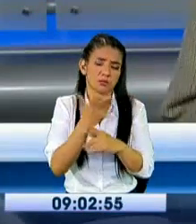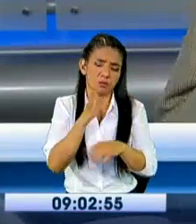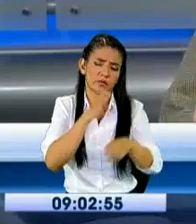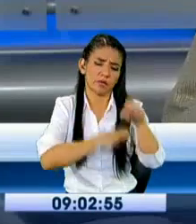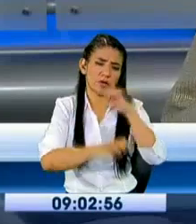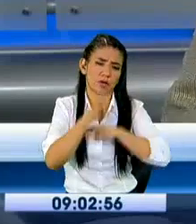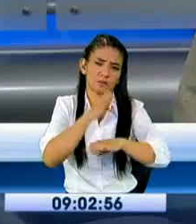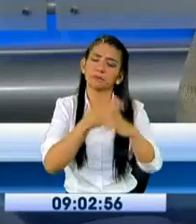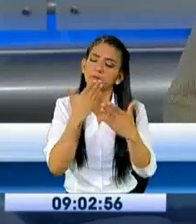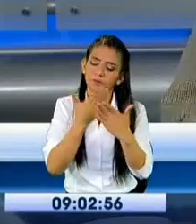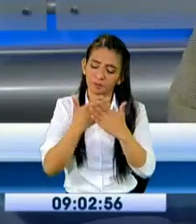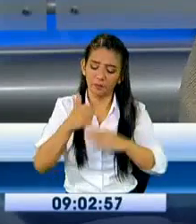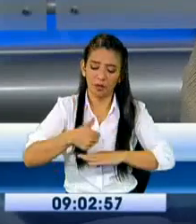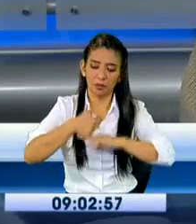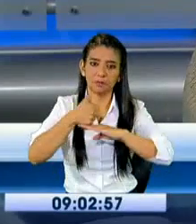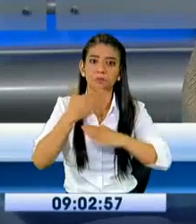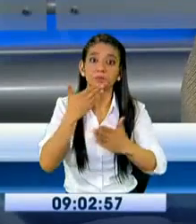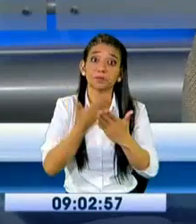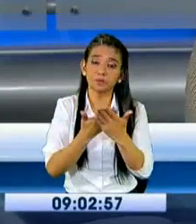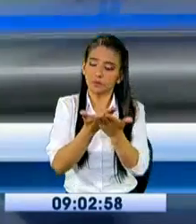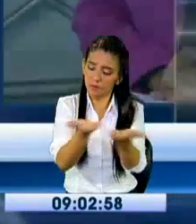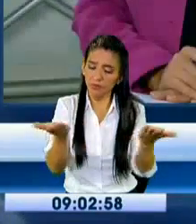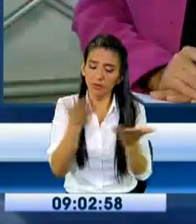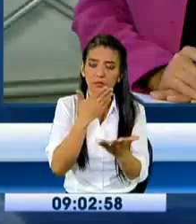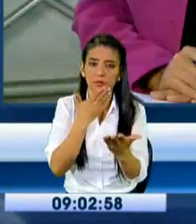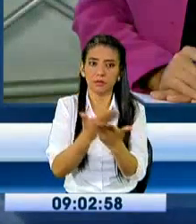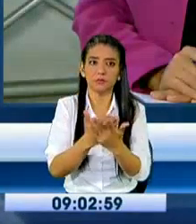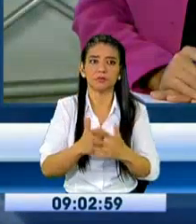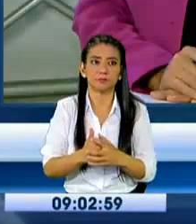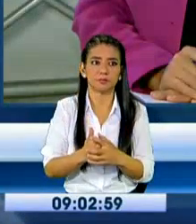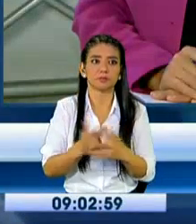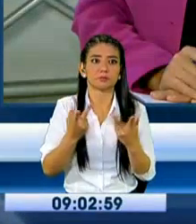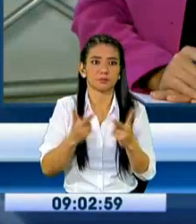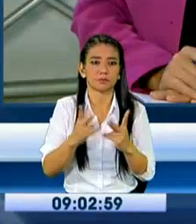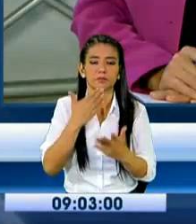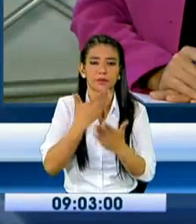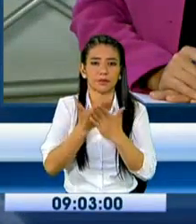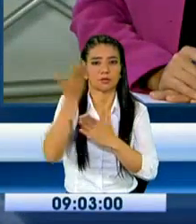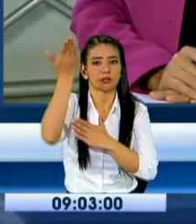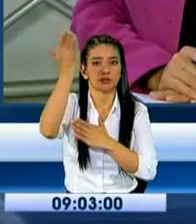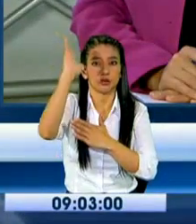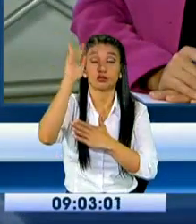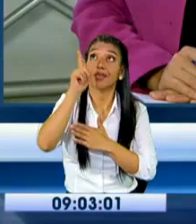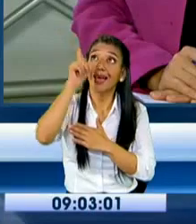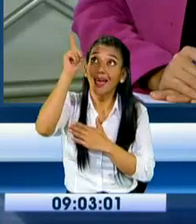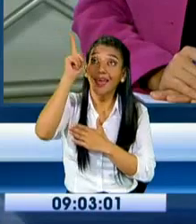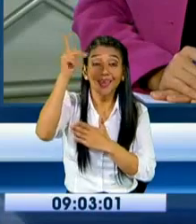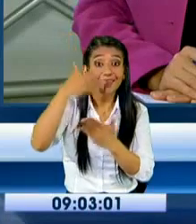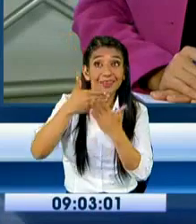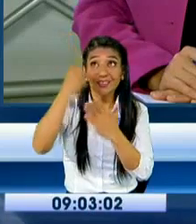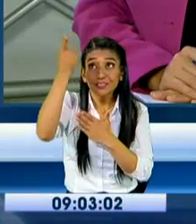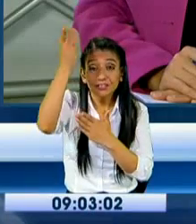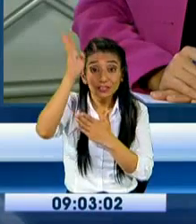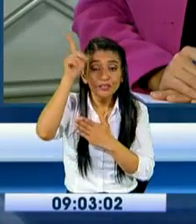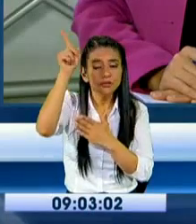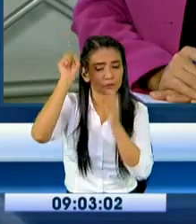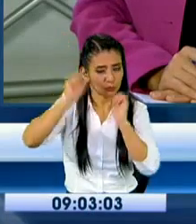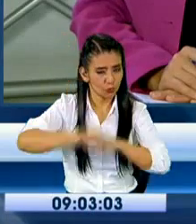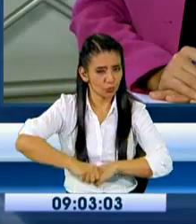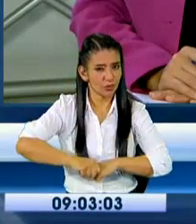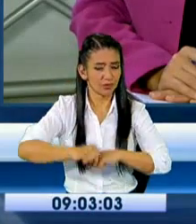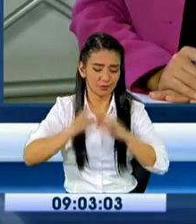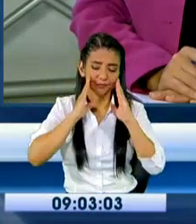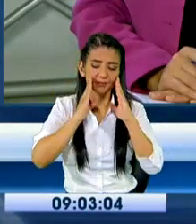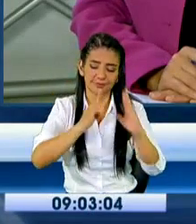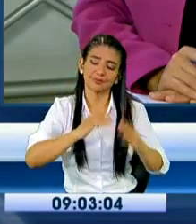evaluar. Gracias a la autoridad, gracias a ustedes, y sobre todo gracias al de arriba, que con el de arriba podemos ser absolutamente todo,